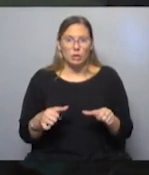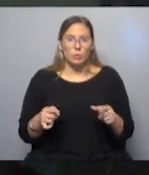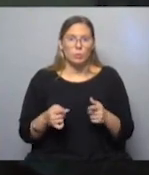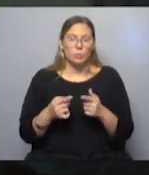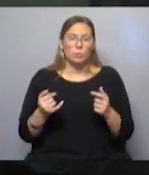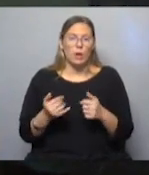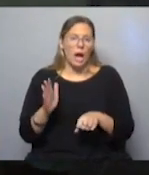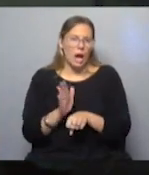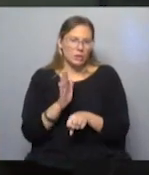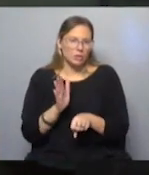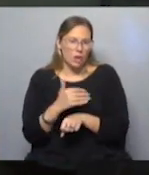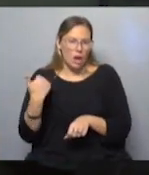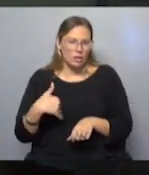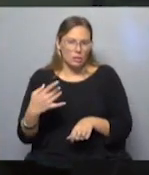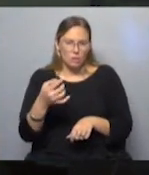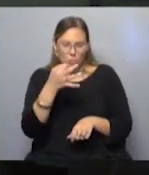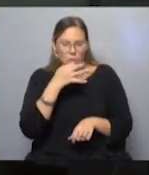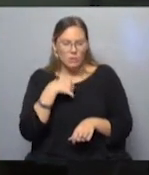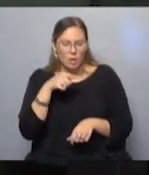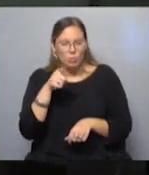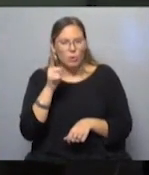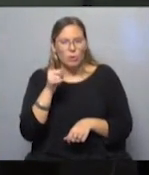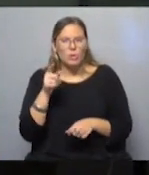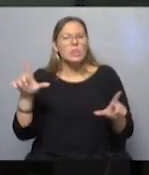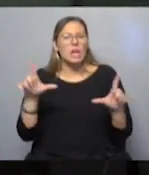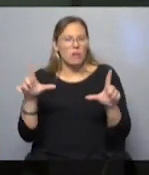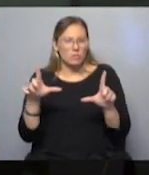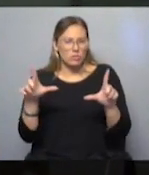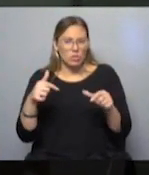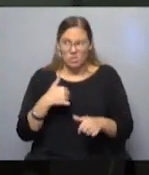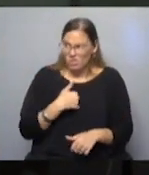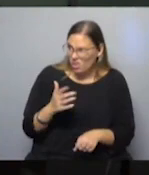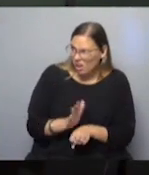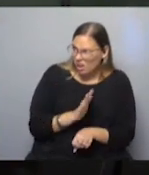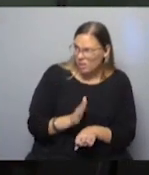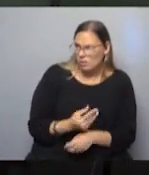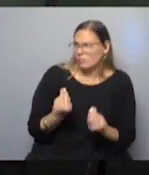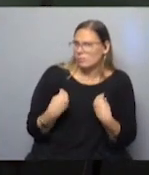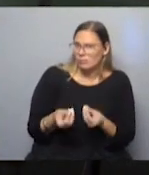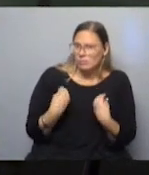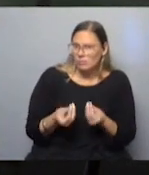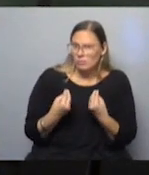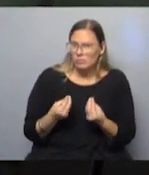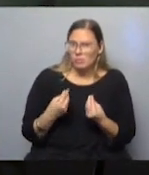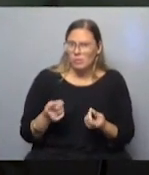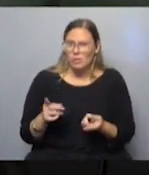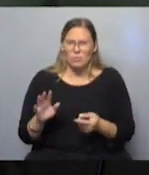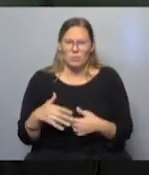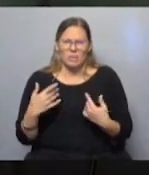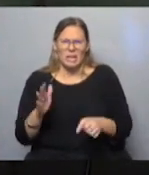un gran actor argentino y mismo tiene que ir a hacer televisión actriz quería